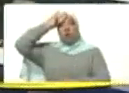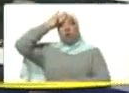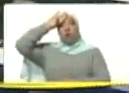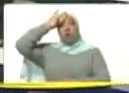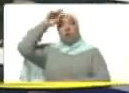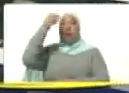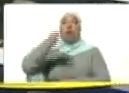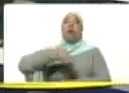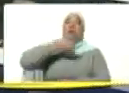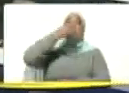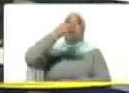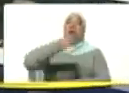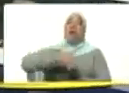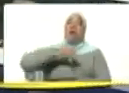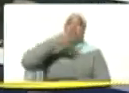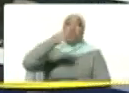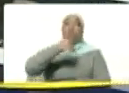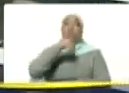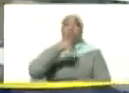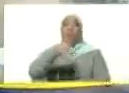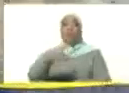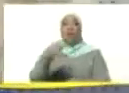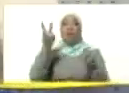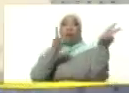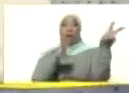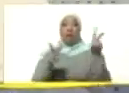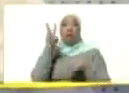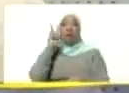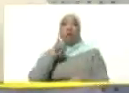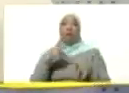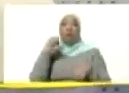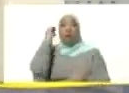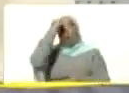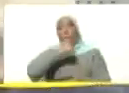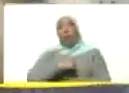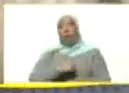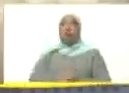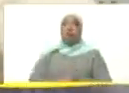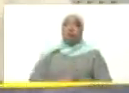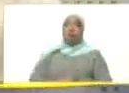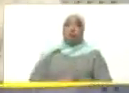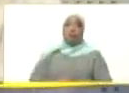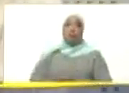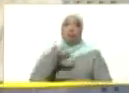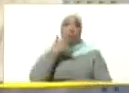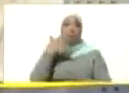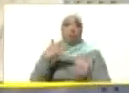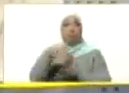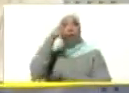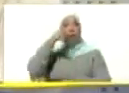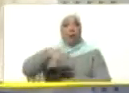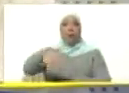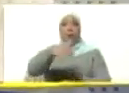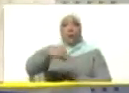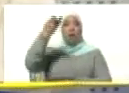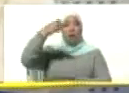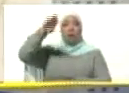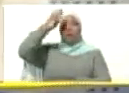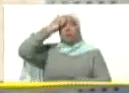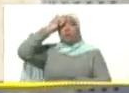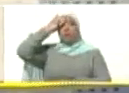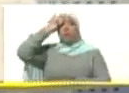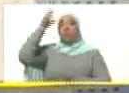siempre firme, siempre lista, siempre en resistencia, dando el ejemplo al pueblo cubano en medio